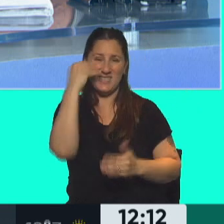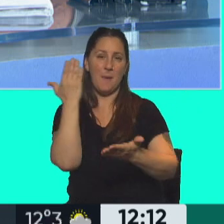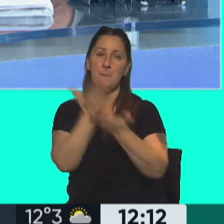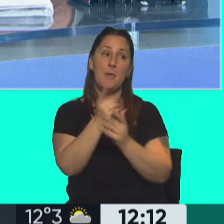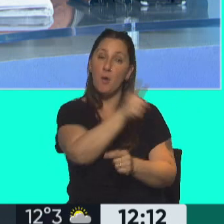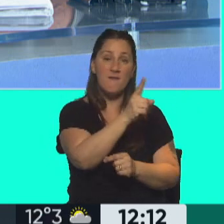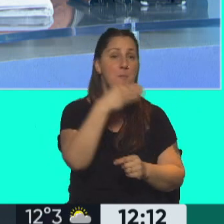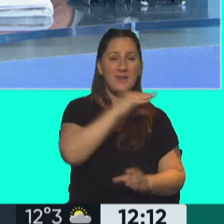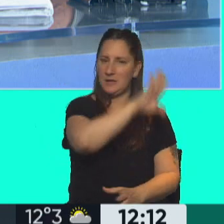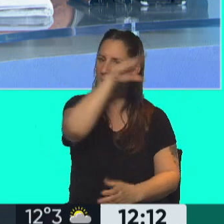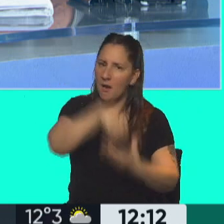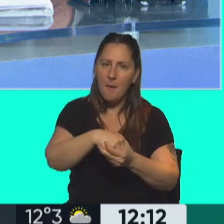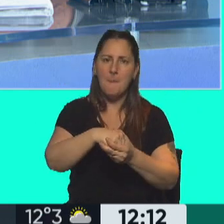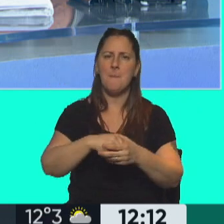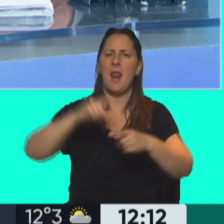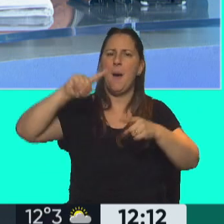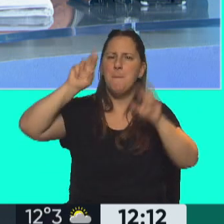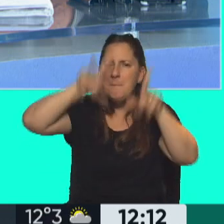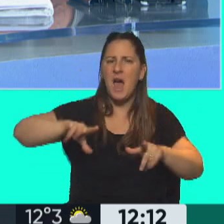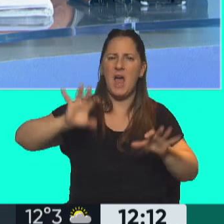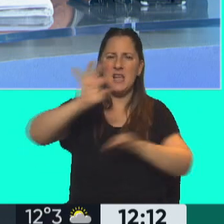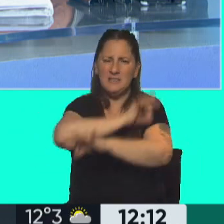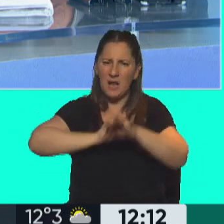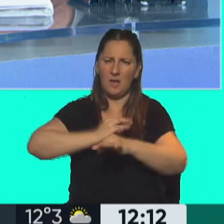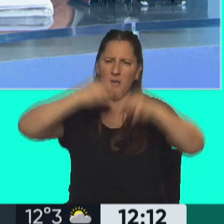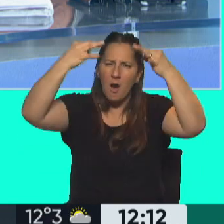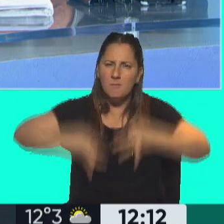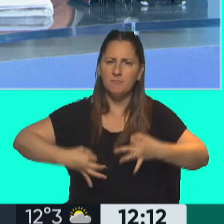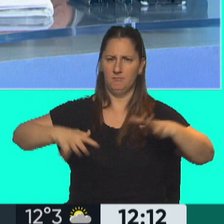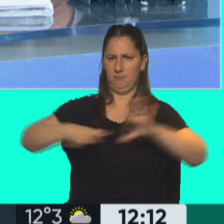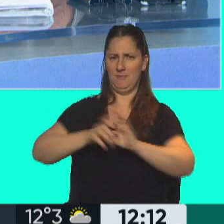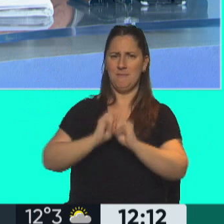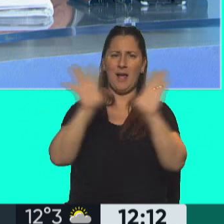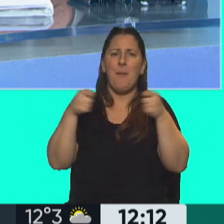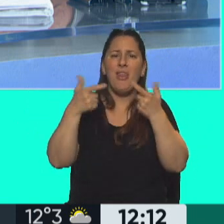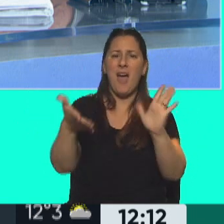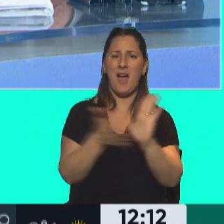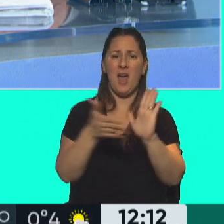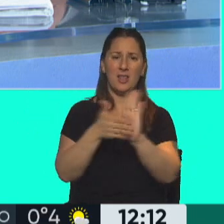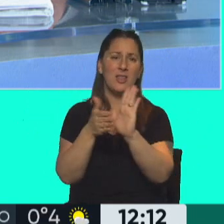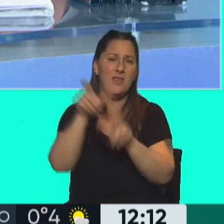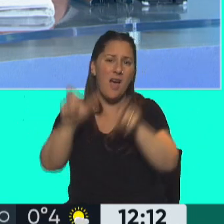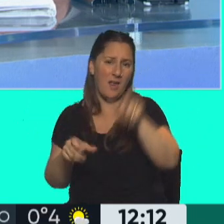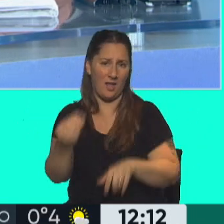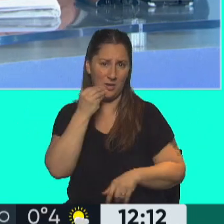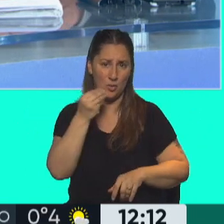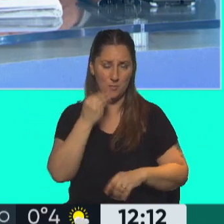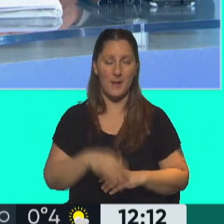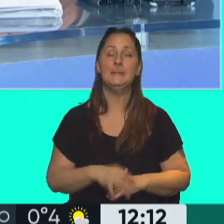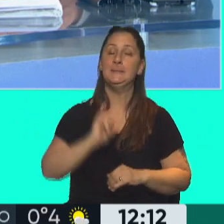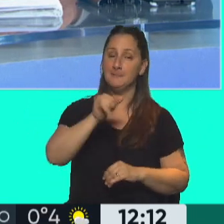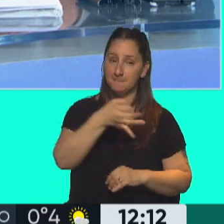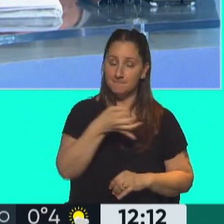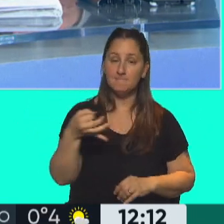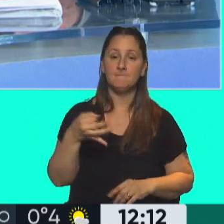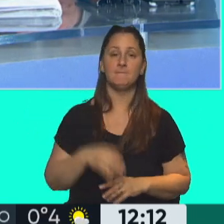para aplicar una política más precisa y efectiva para garantizar la seguridad alimentaria. Exactamente. ¿Qué es lo que sucede con esto?